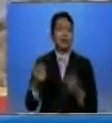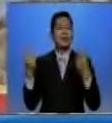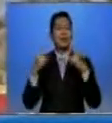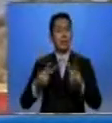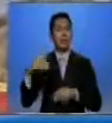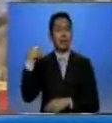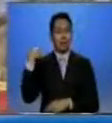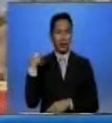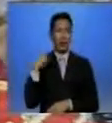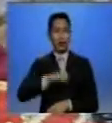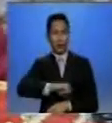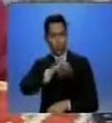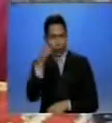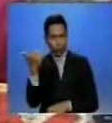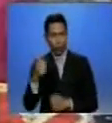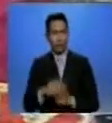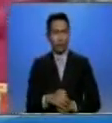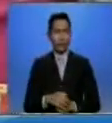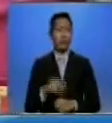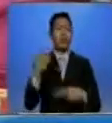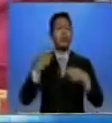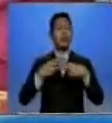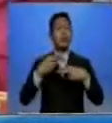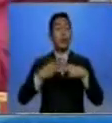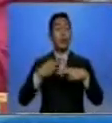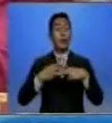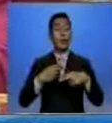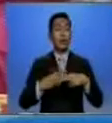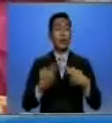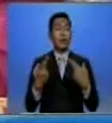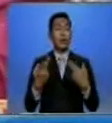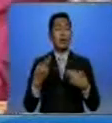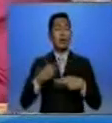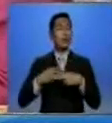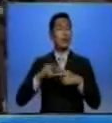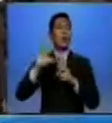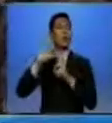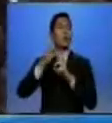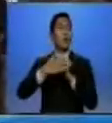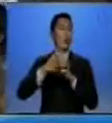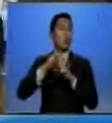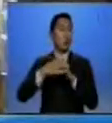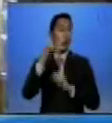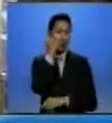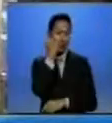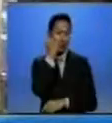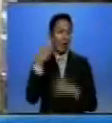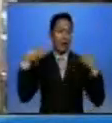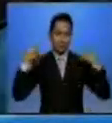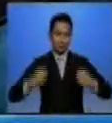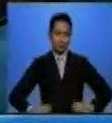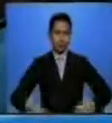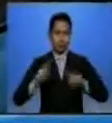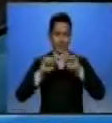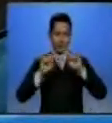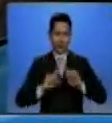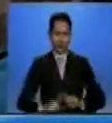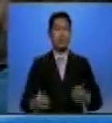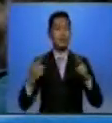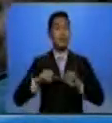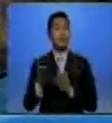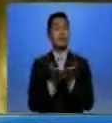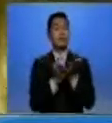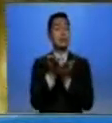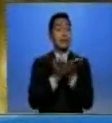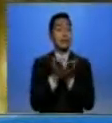otro que lo denominamos nosotros el traje típico, que es el de ponchito. En estos pequeños negocios se ofrece también el servicio de